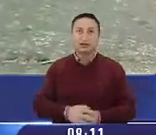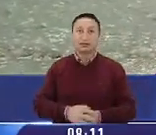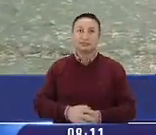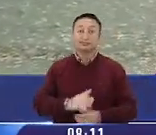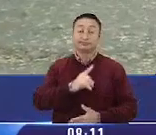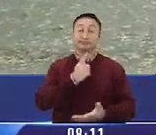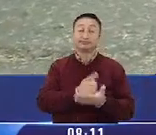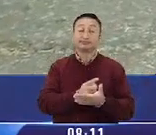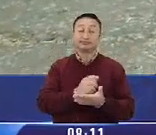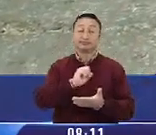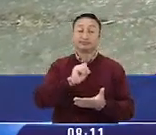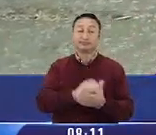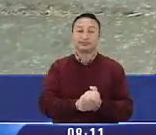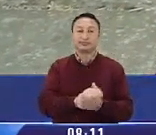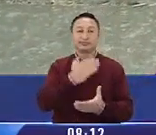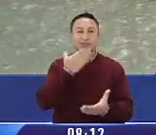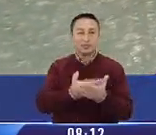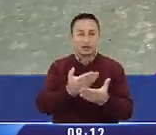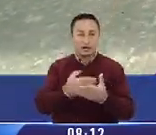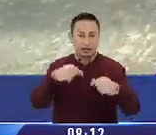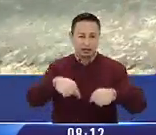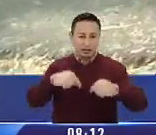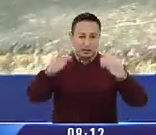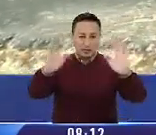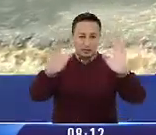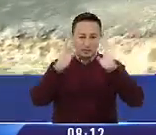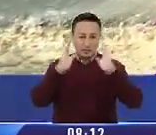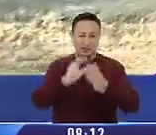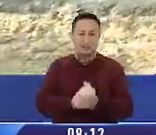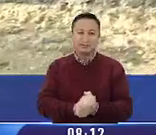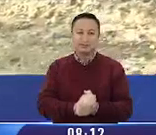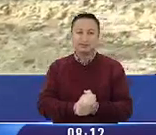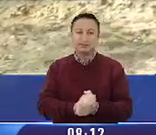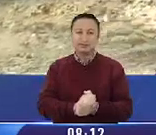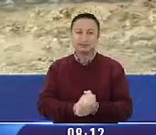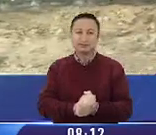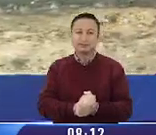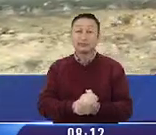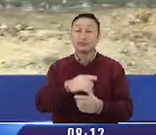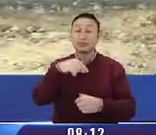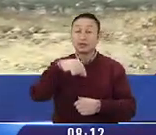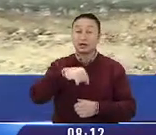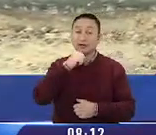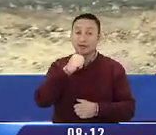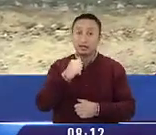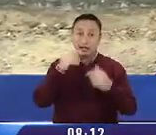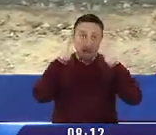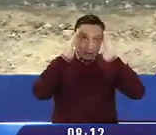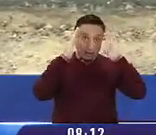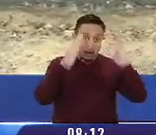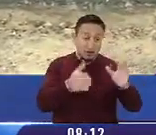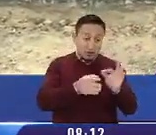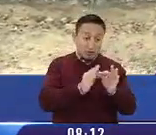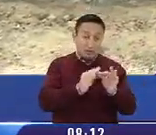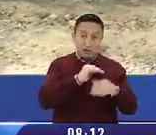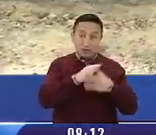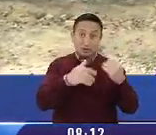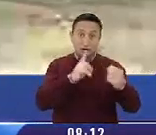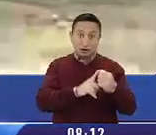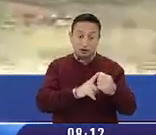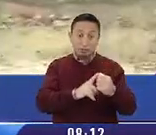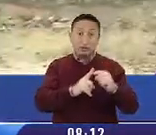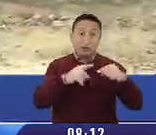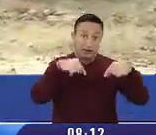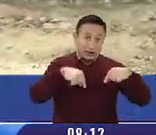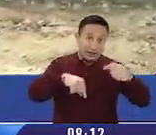es, muchas gracias por la cobertura. En realidad tenemos falta de mantenimiento de toda la ciudad, pero especialmente aquí en nuestro